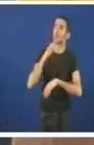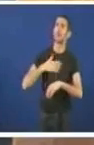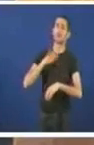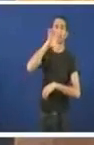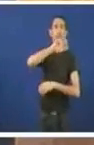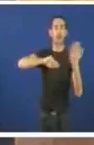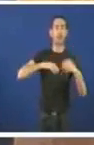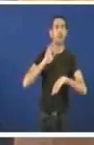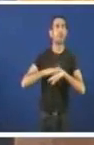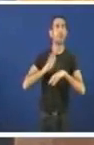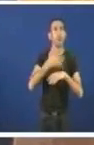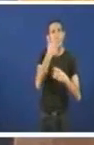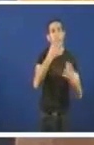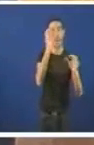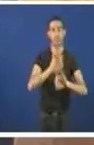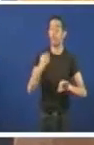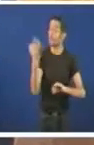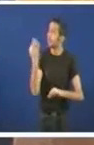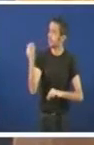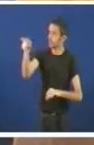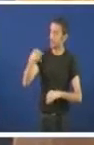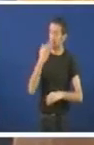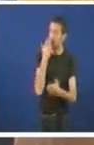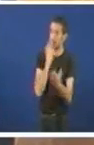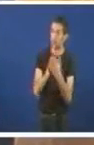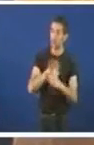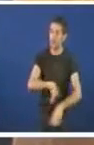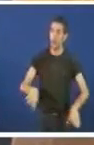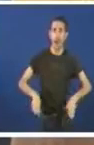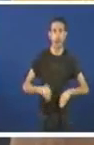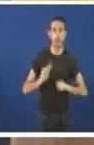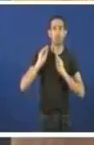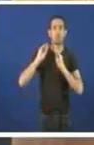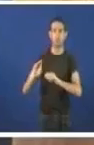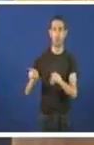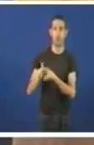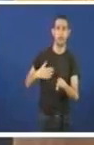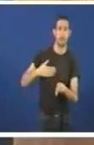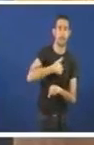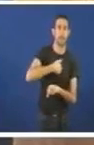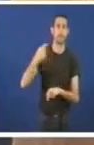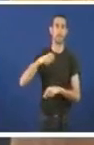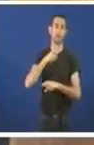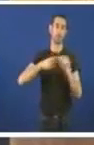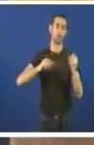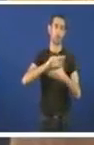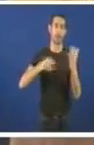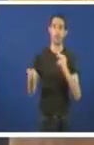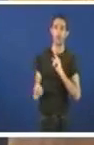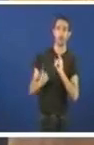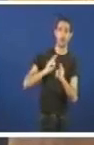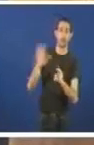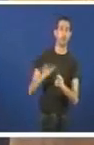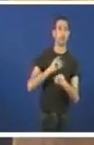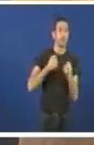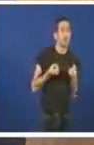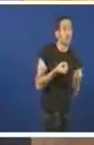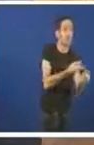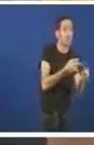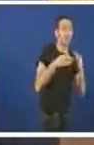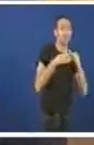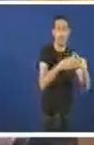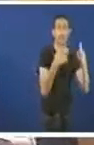e asuma que a súa principal obriga como presidente da Xunta de Galiza é darlle respostas e solucións ao sector naval. Nada